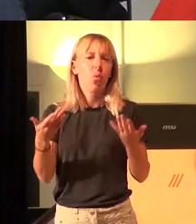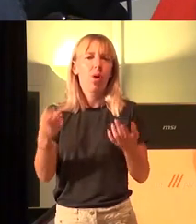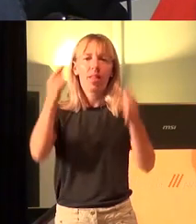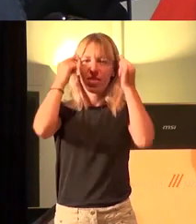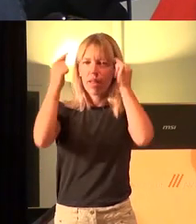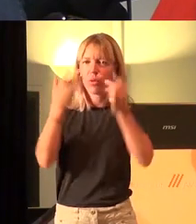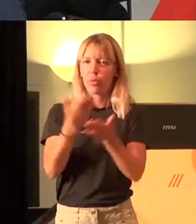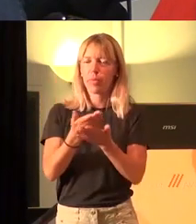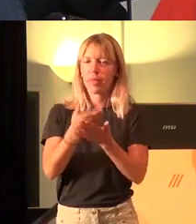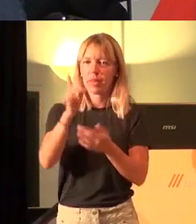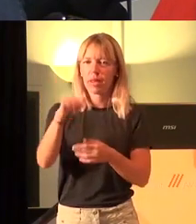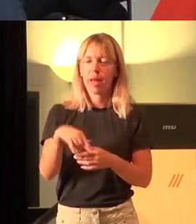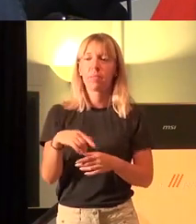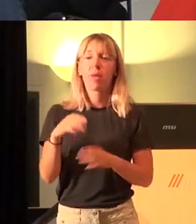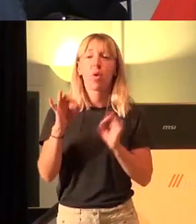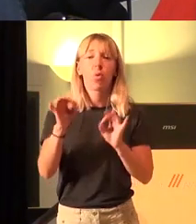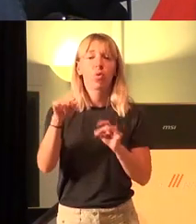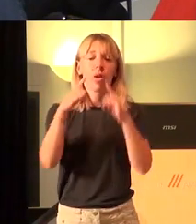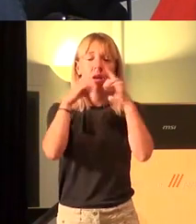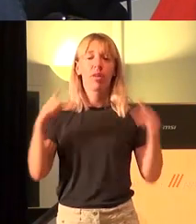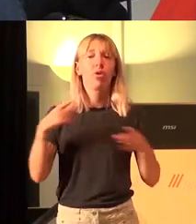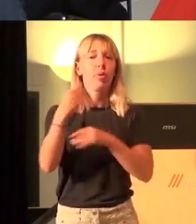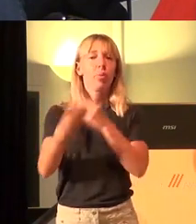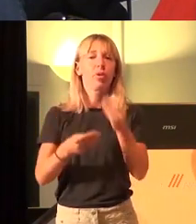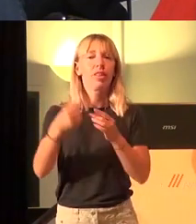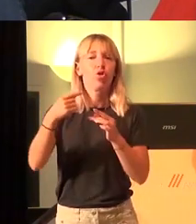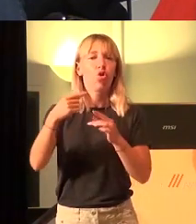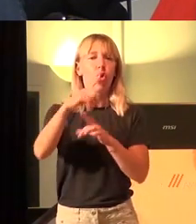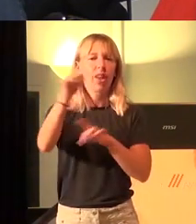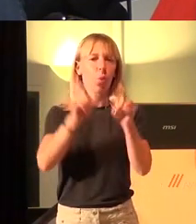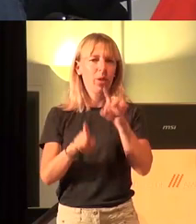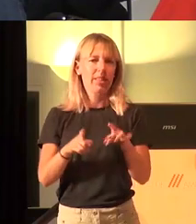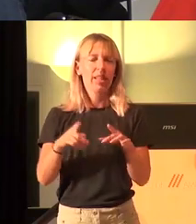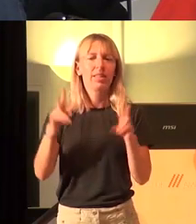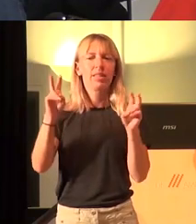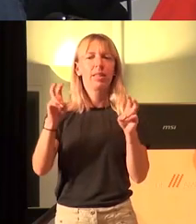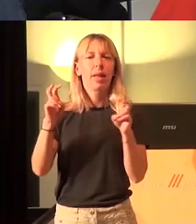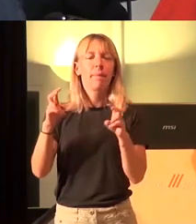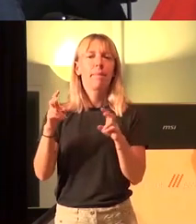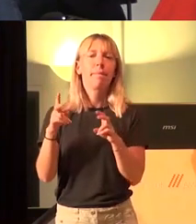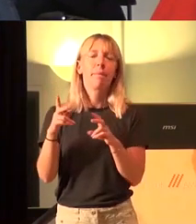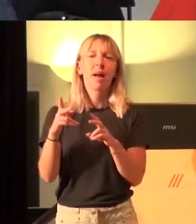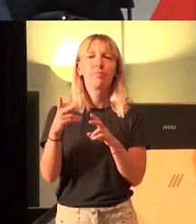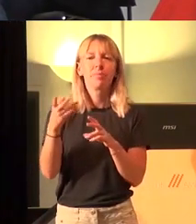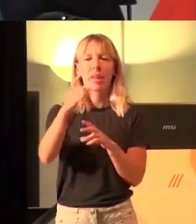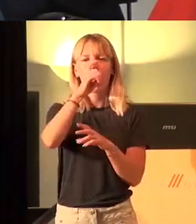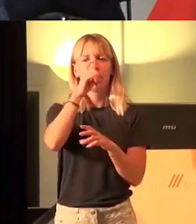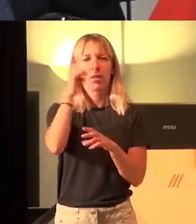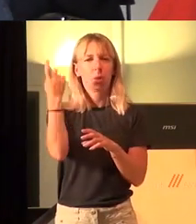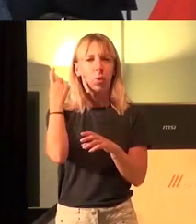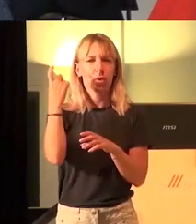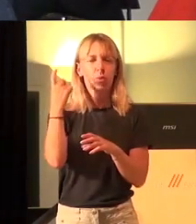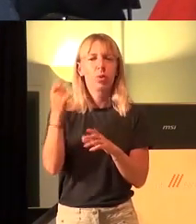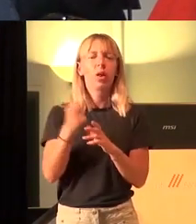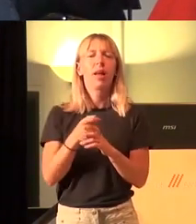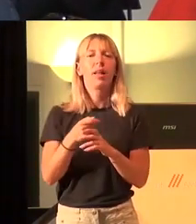datos también. Pues justo este año hemos hecho unas encuestas entre nuestros estudiantes y antiguos estudiantes.